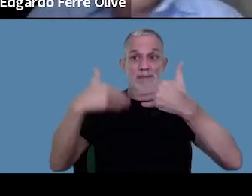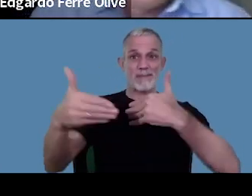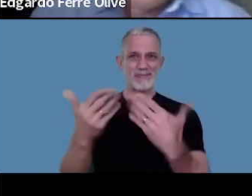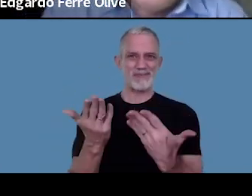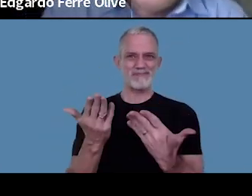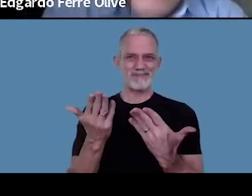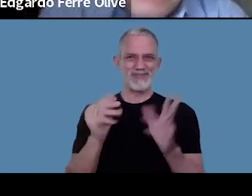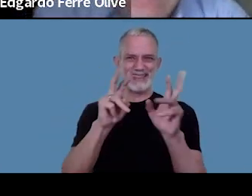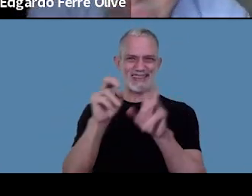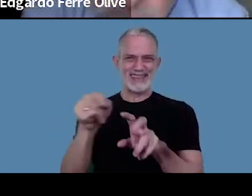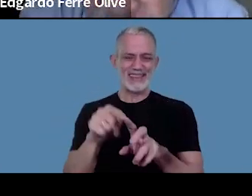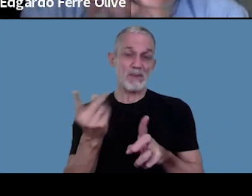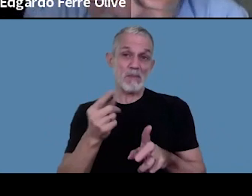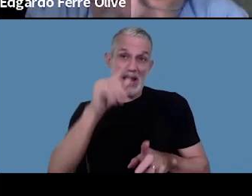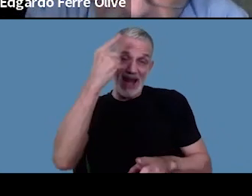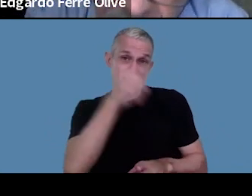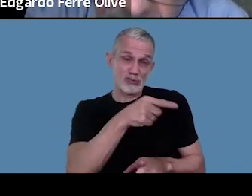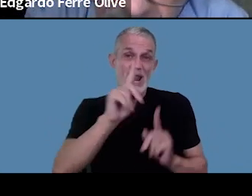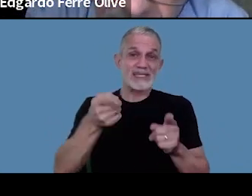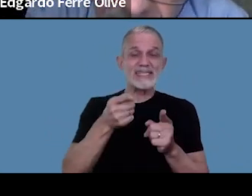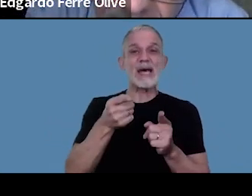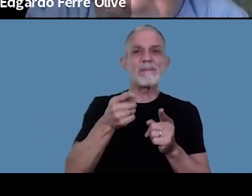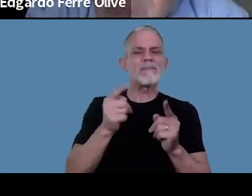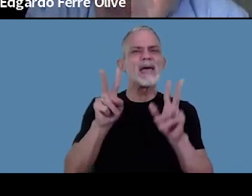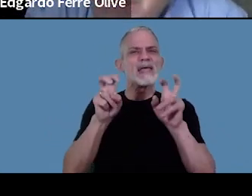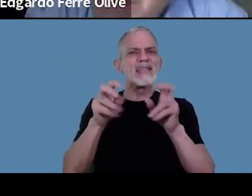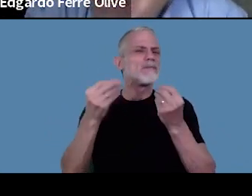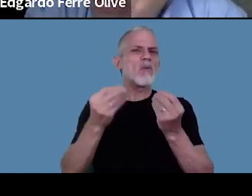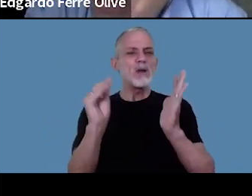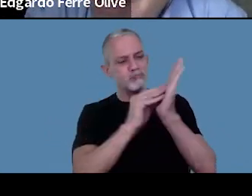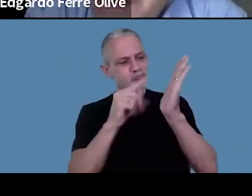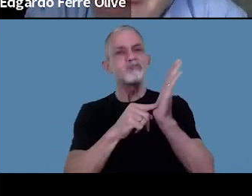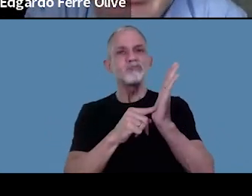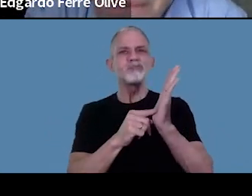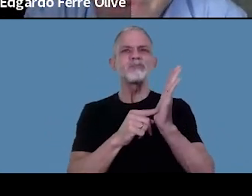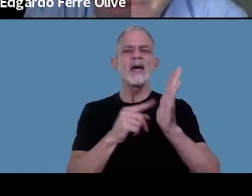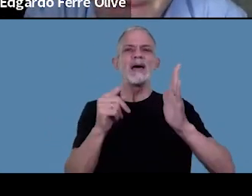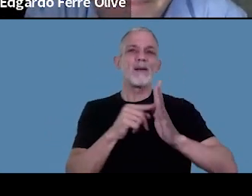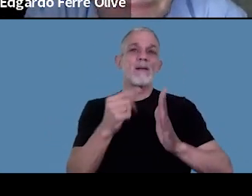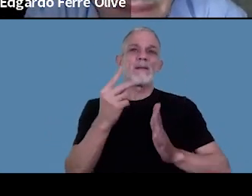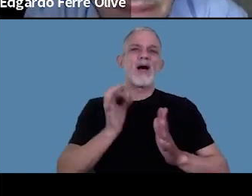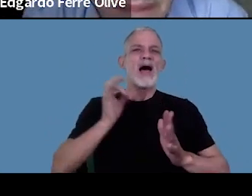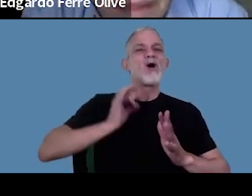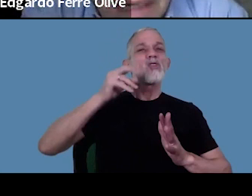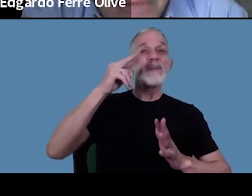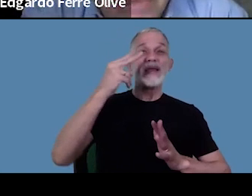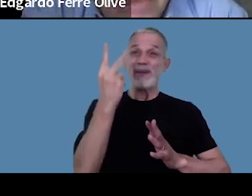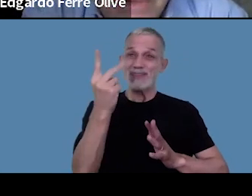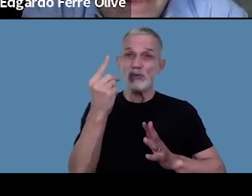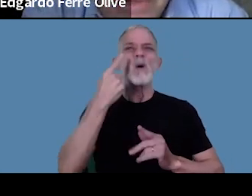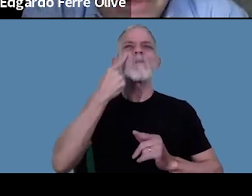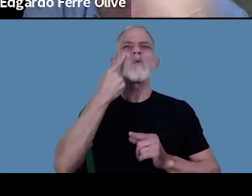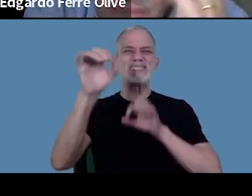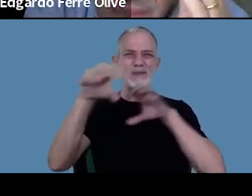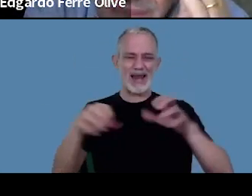a través de nacionales, sino lo interesante es que se estableció la Agenda 21 a nivel municipal. La Convención